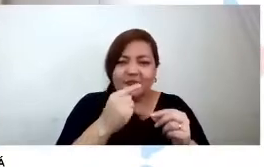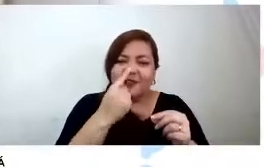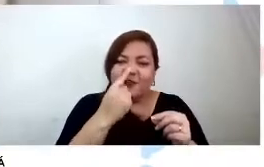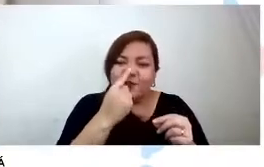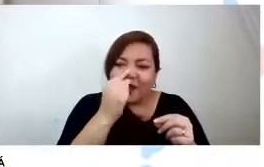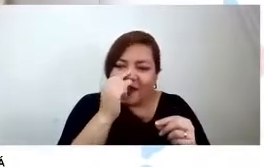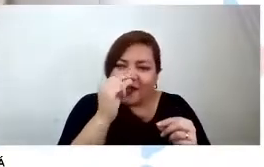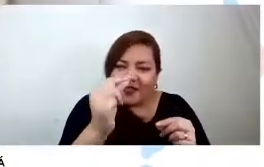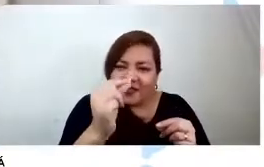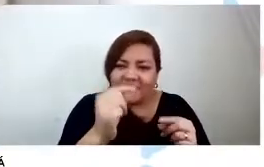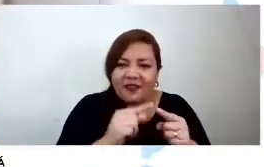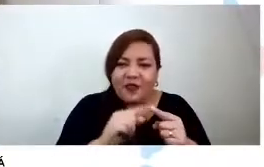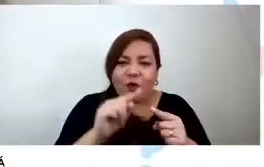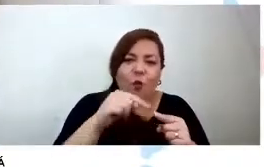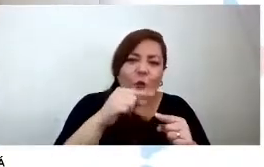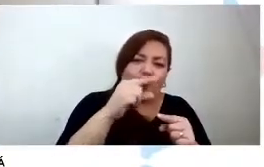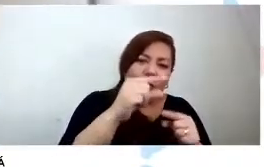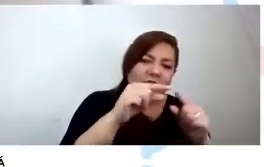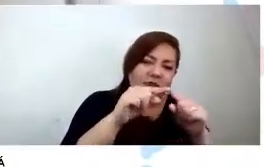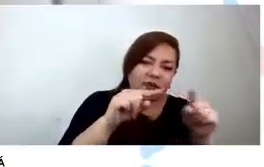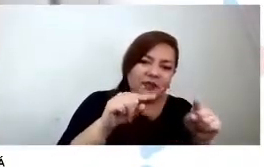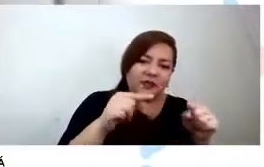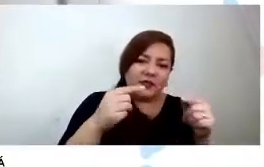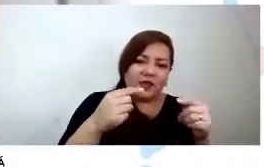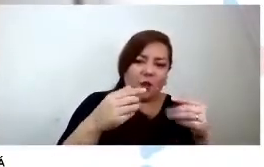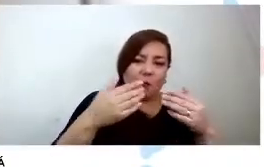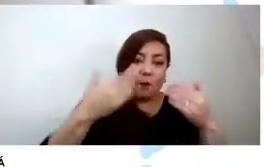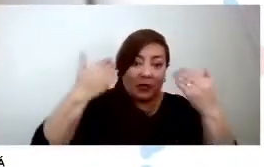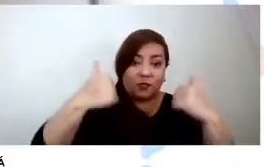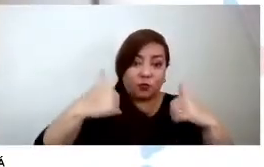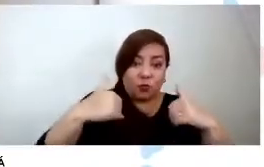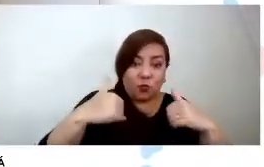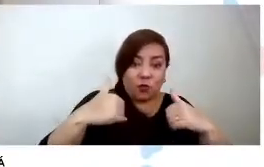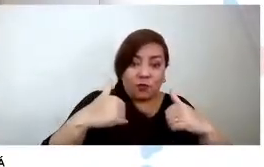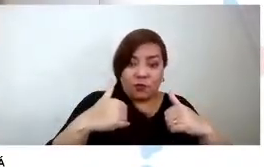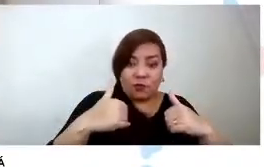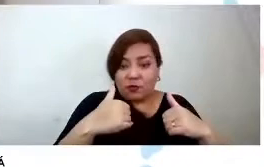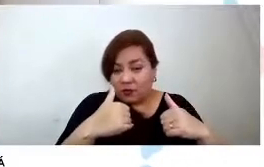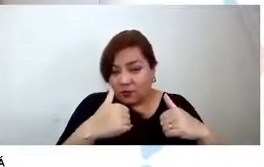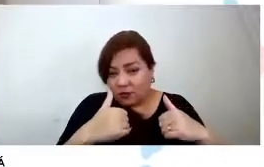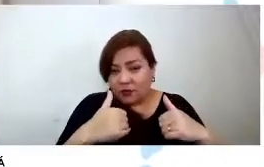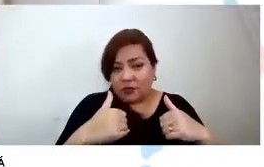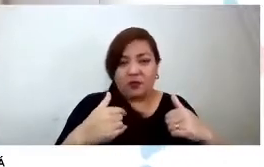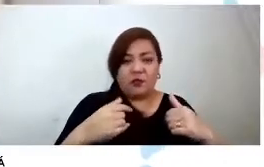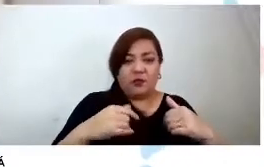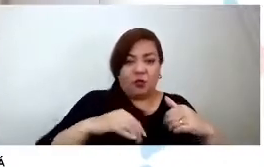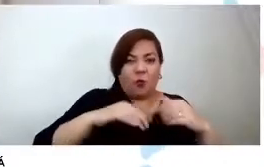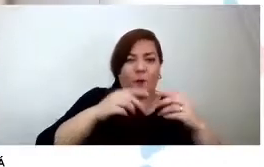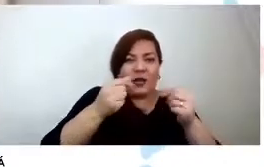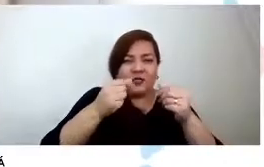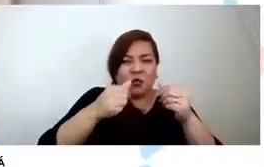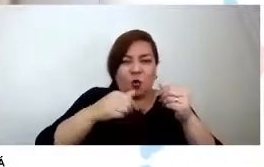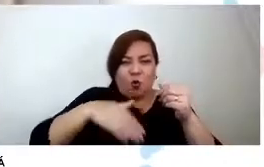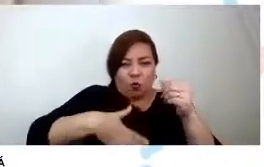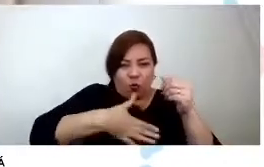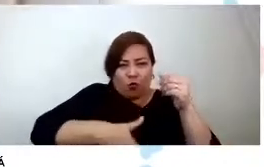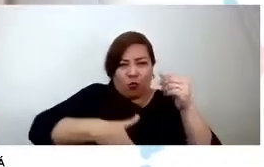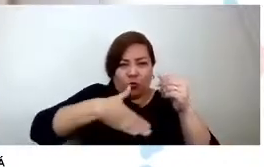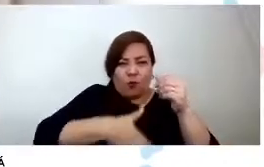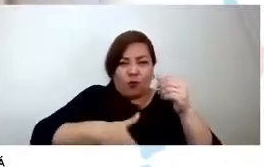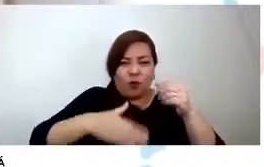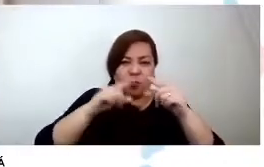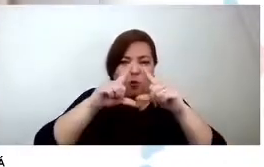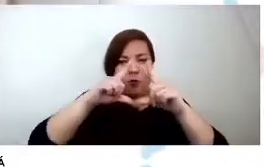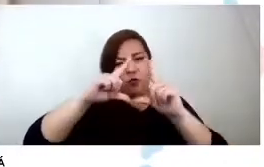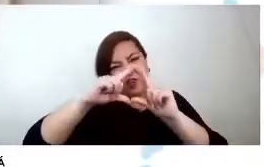o este que parte de su abdomen es como triangular, y hay unos que son más